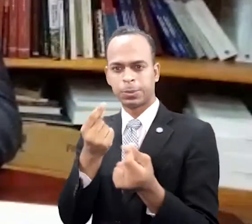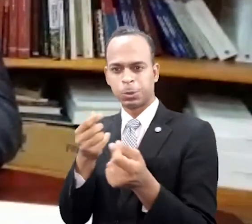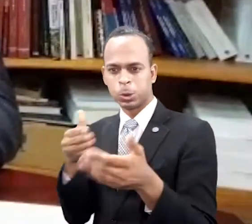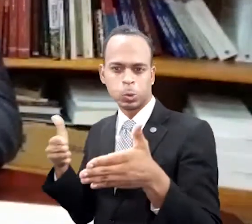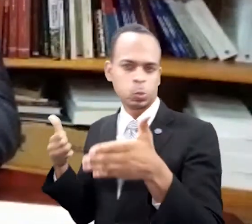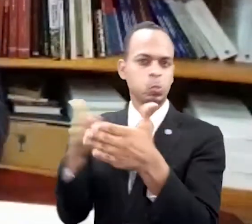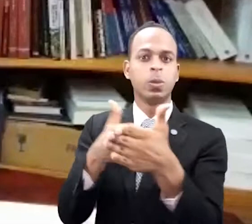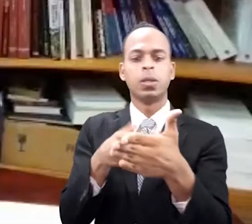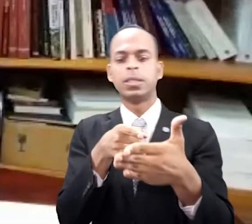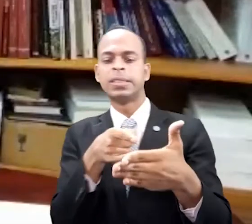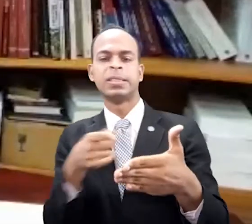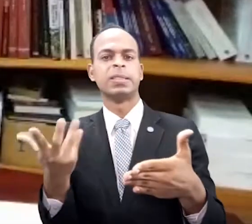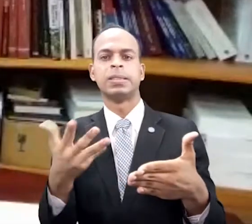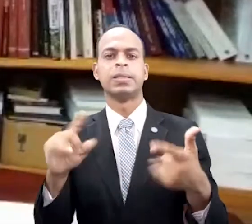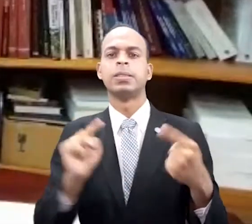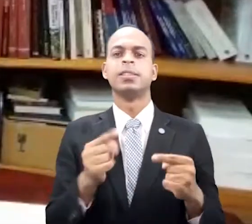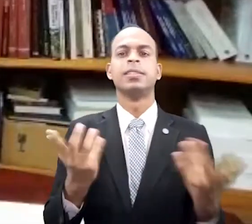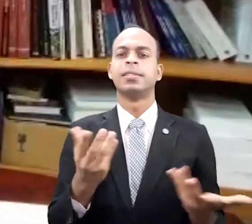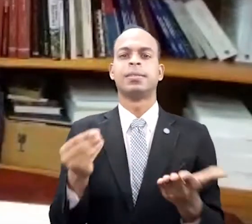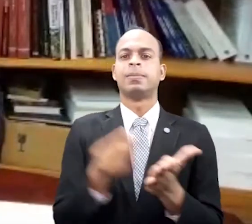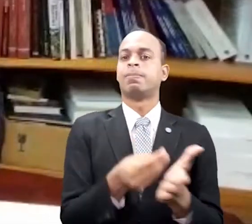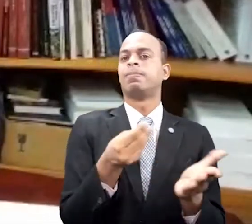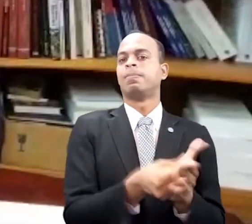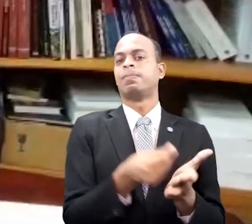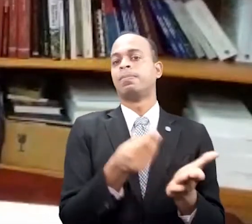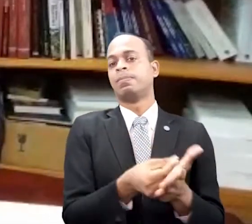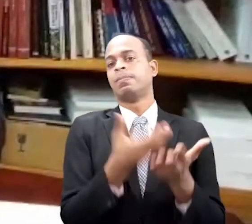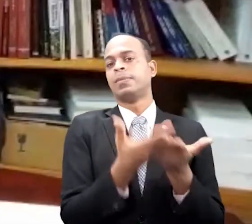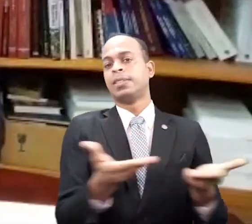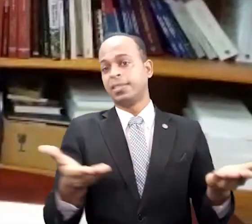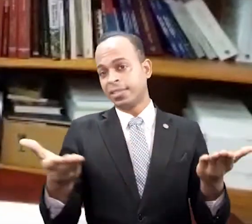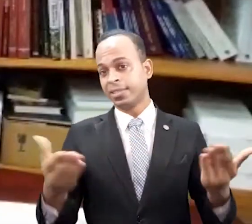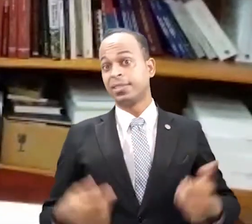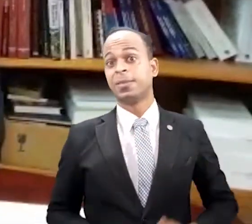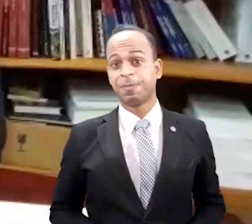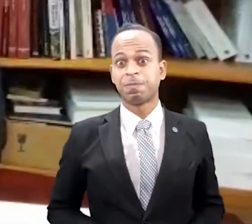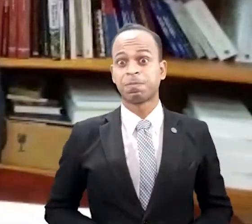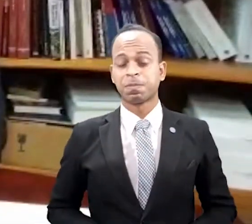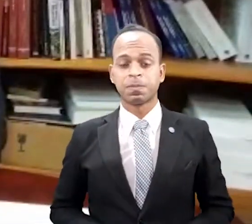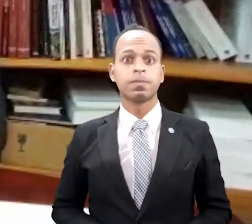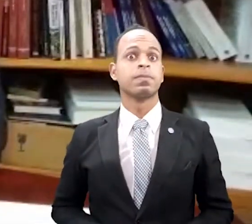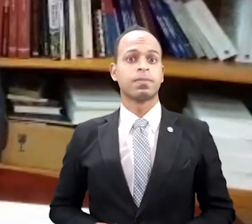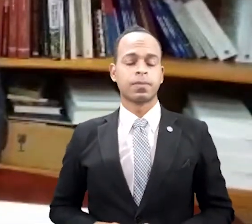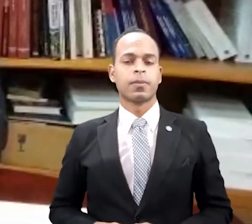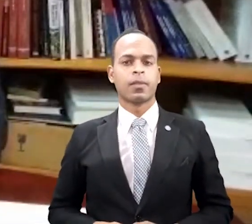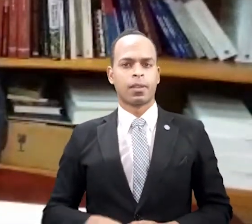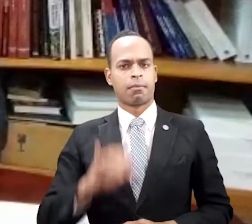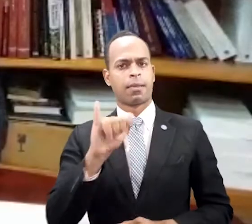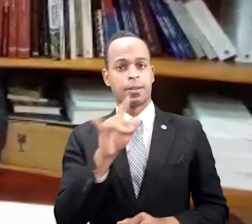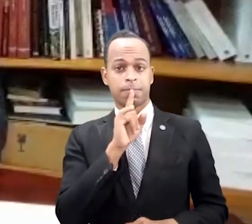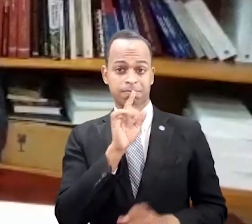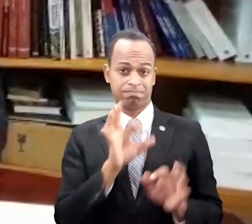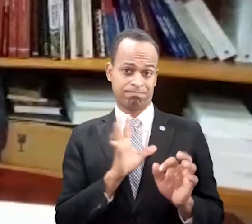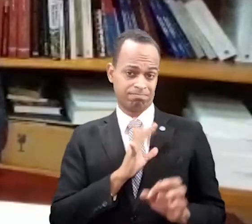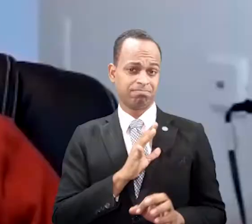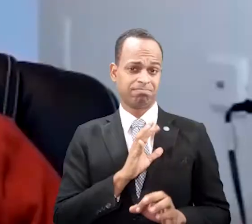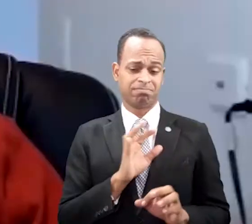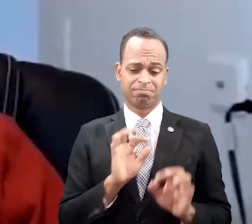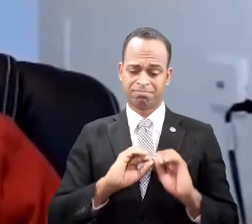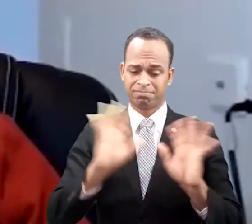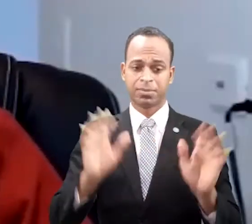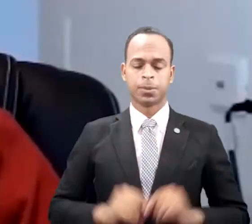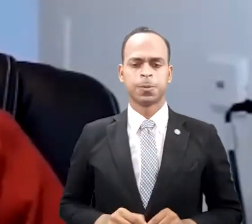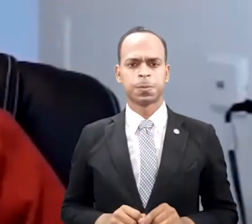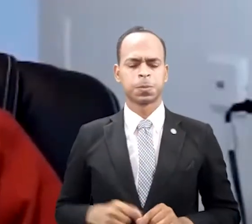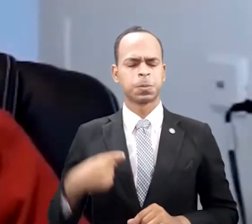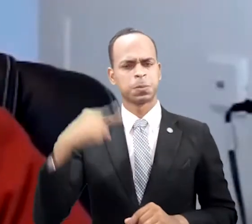más le duele a la criminalidad, que es el área económica. Y tiene sentido. Creo